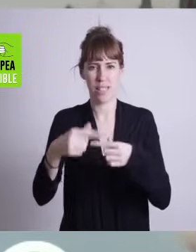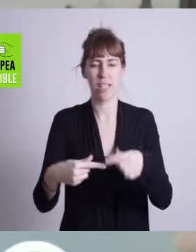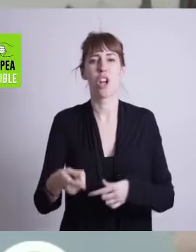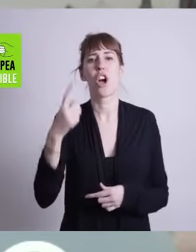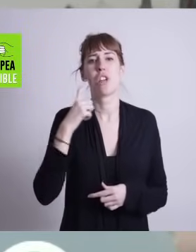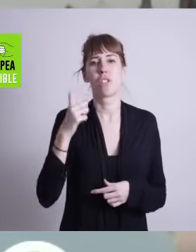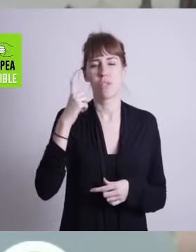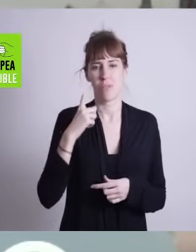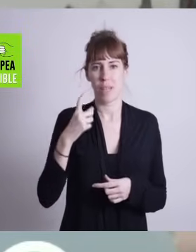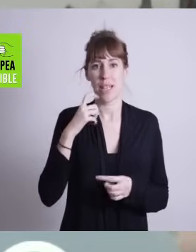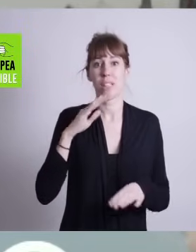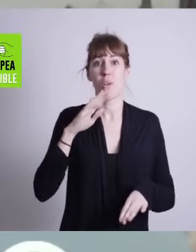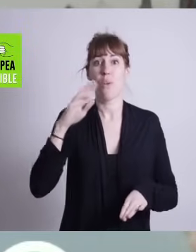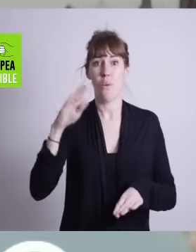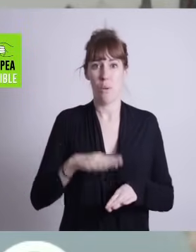culpas.